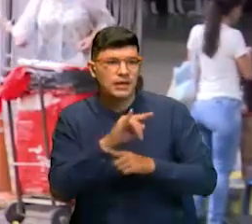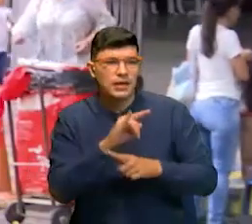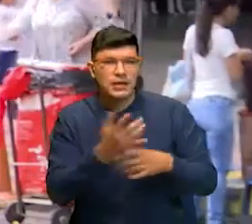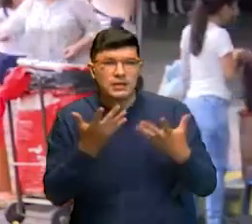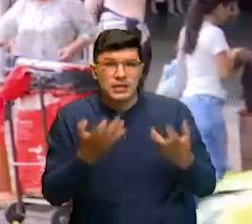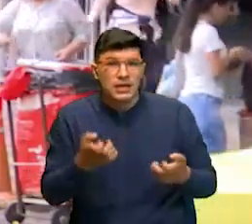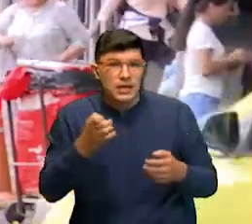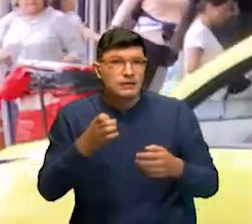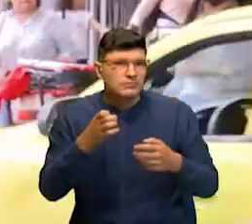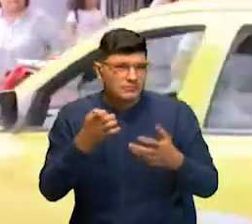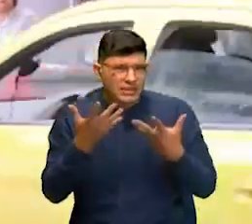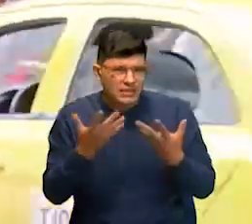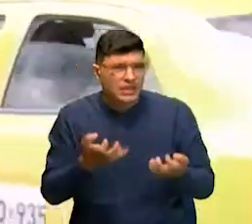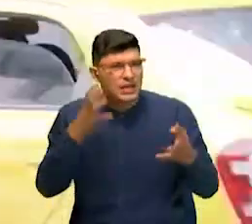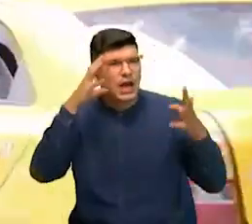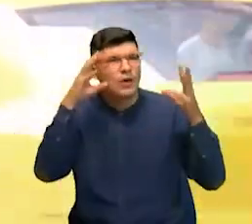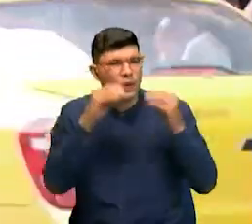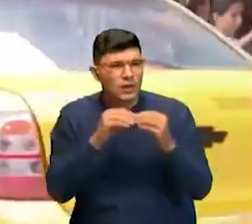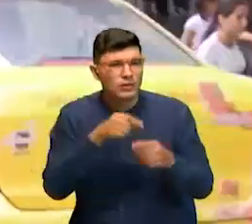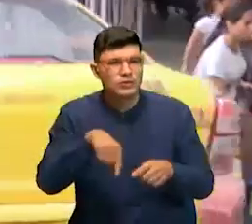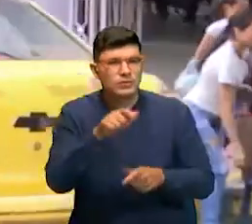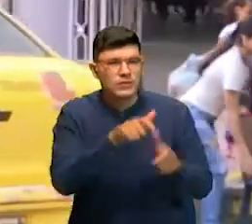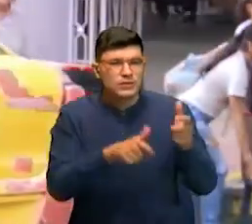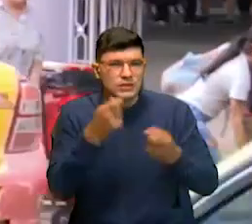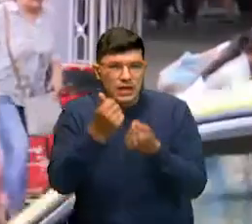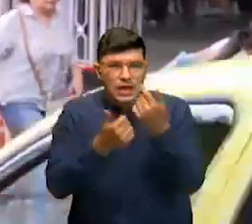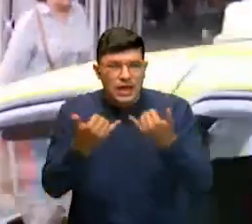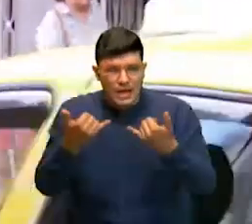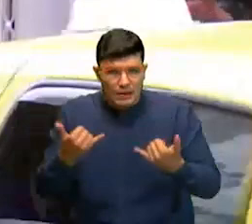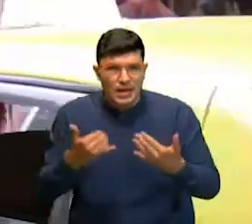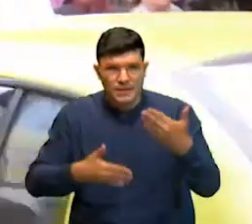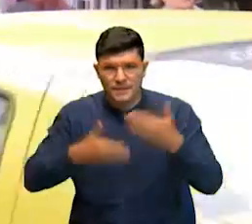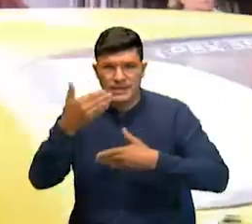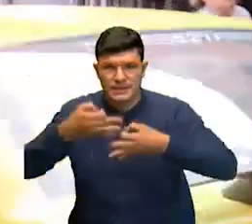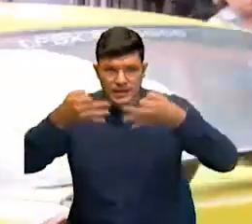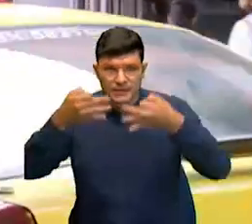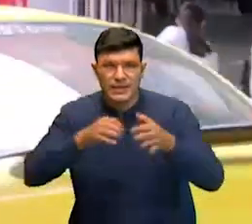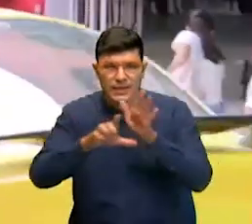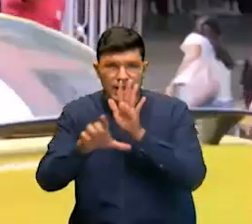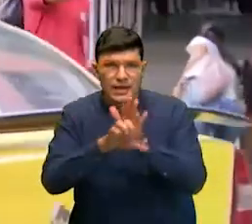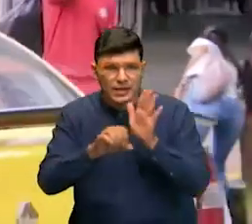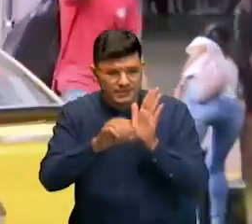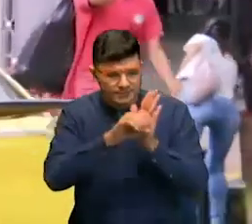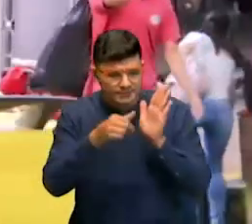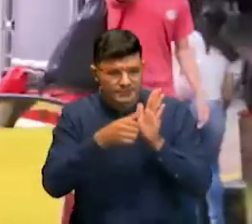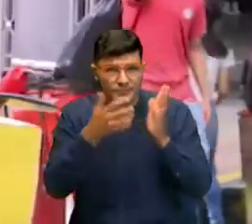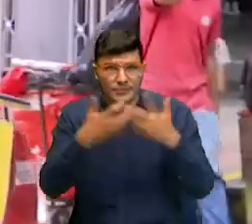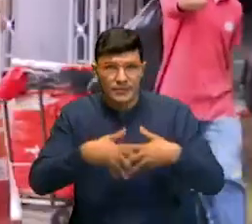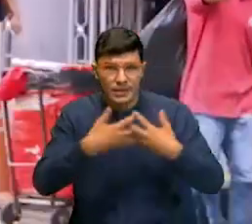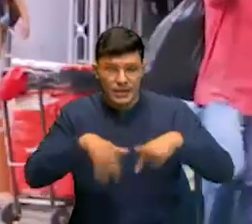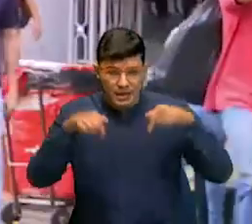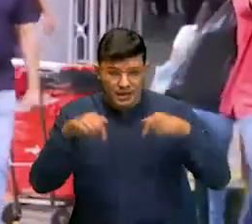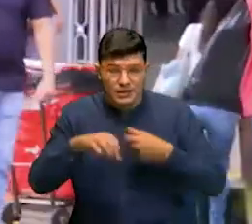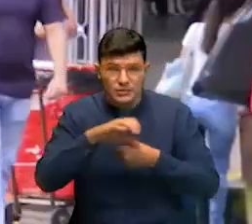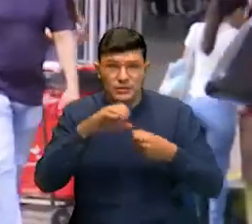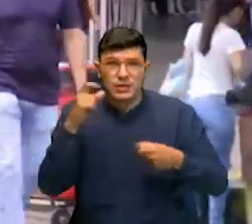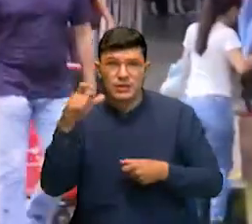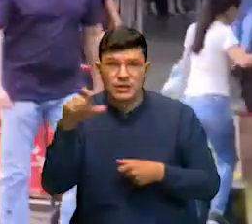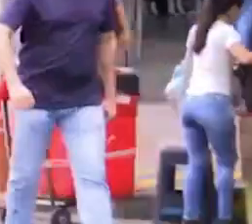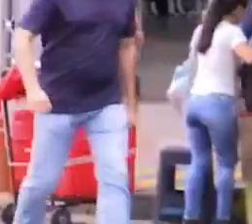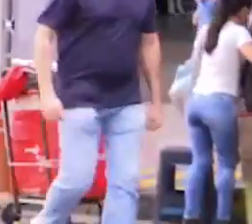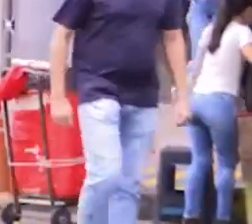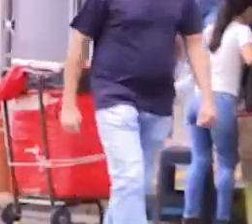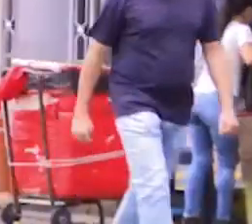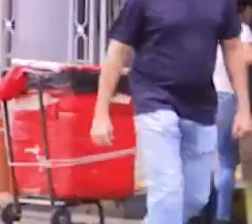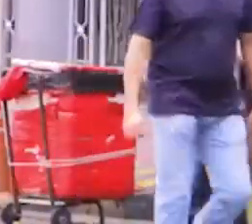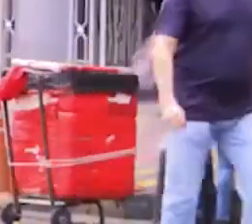a grandes acuerdos con los comerciantes a fin de que se comiencen a legalizar las marcas elaboradas aquí mismo en Cúcuta y así